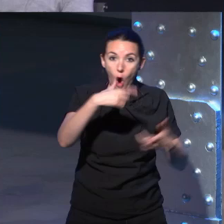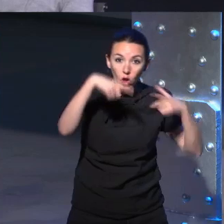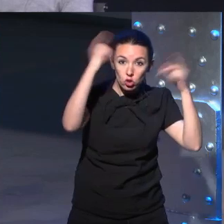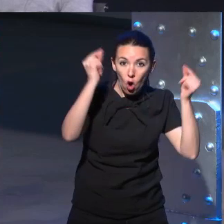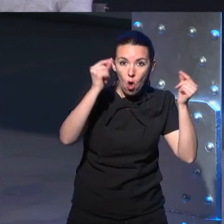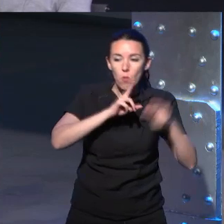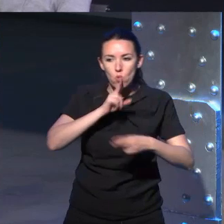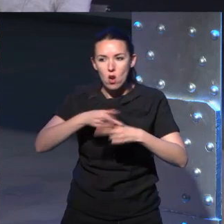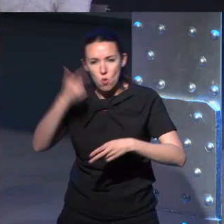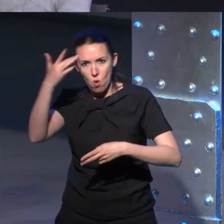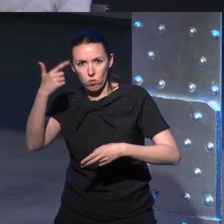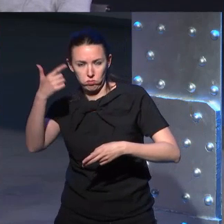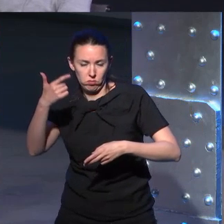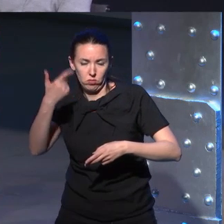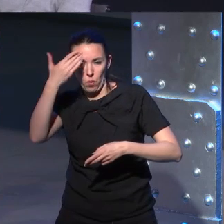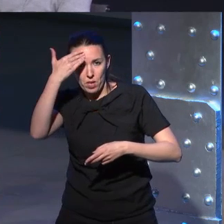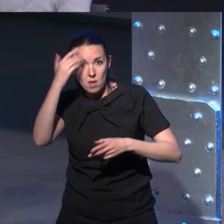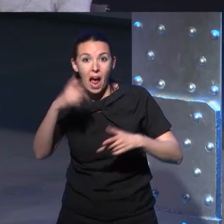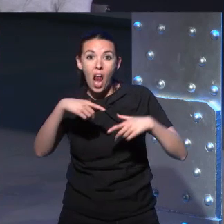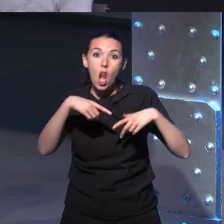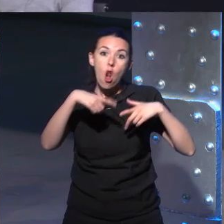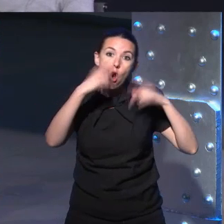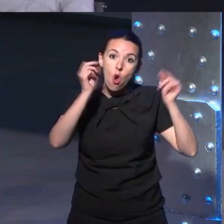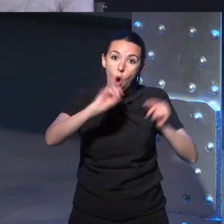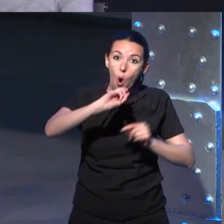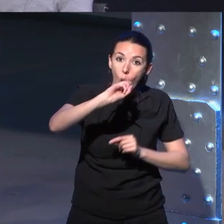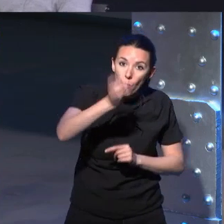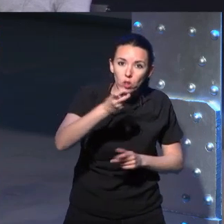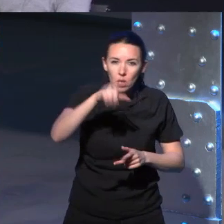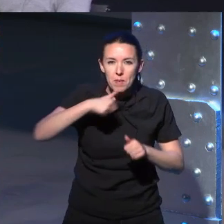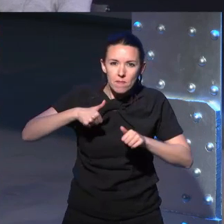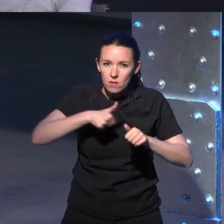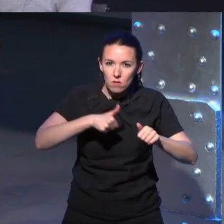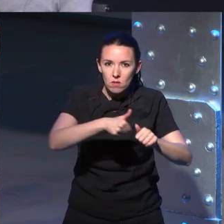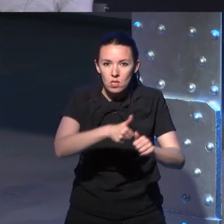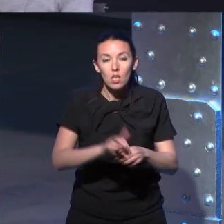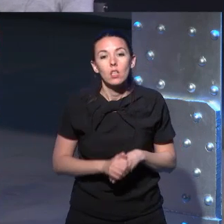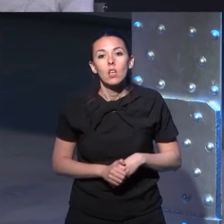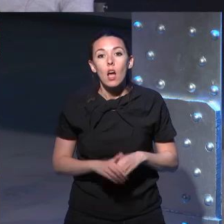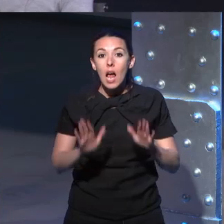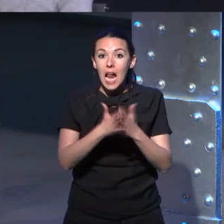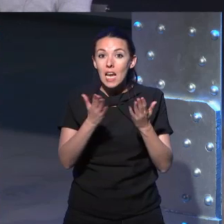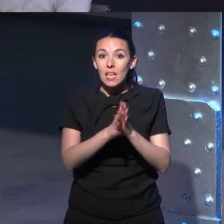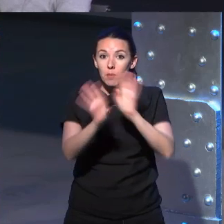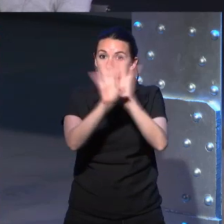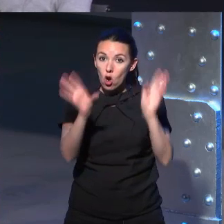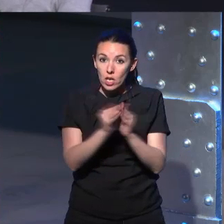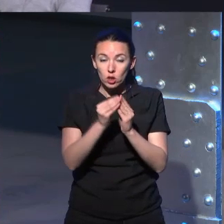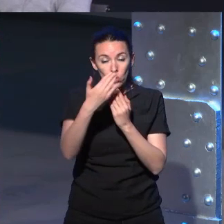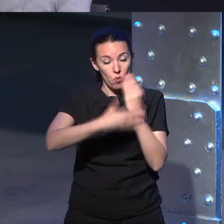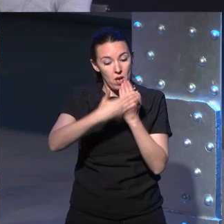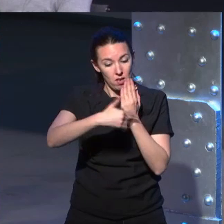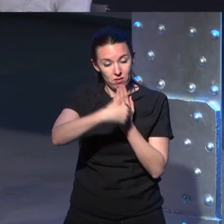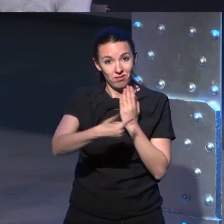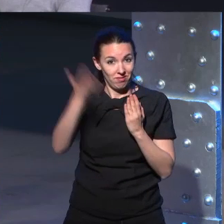además es un personaje fundamental en el relato. En la contra del libro, y a modo de resumen, se cuenta que